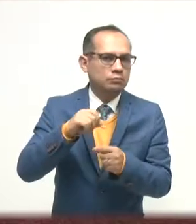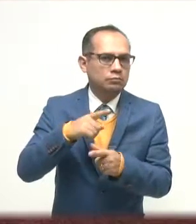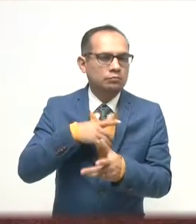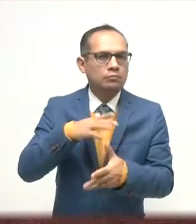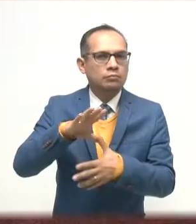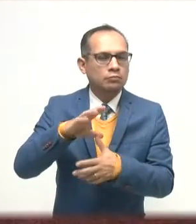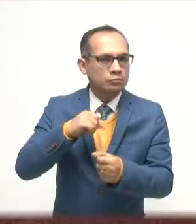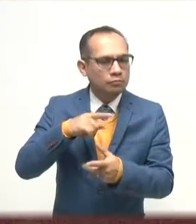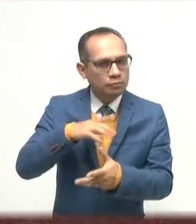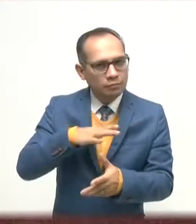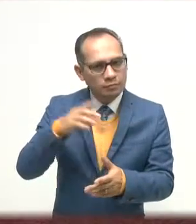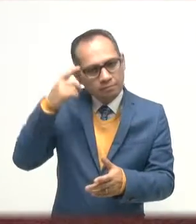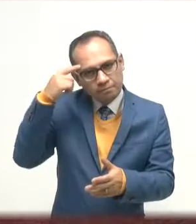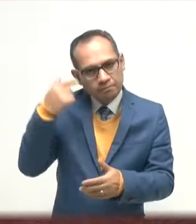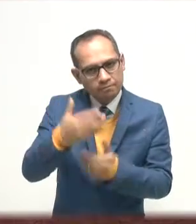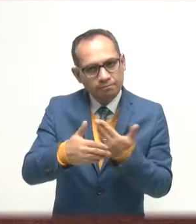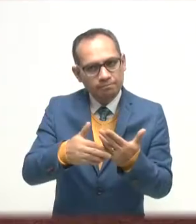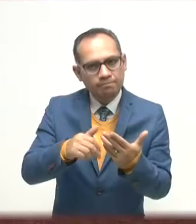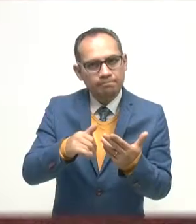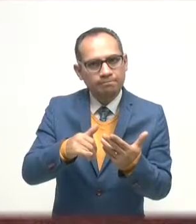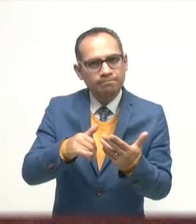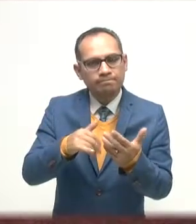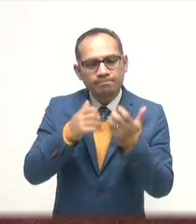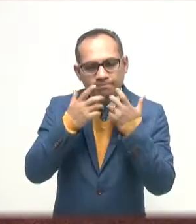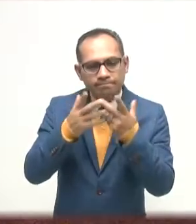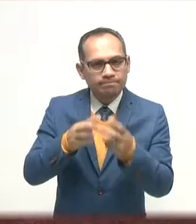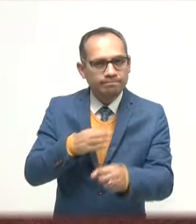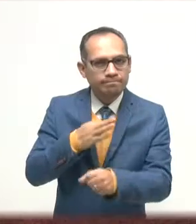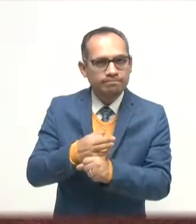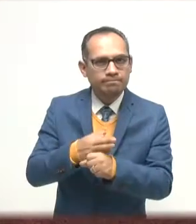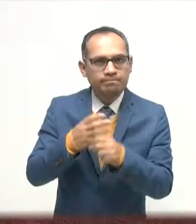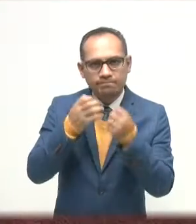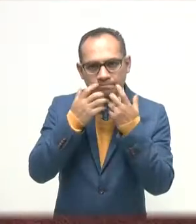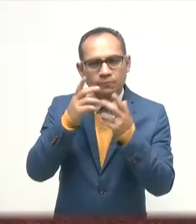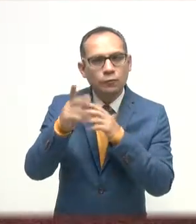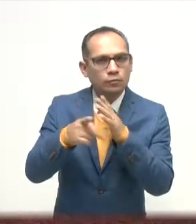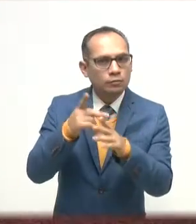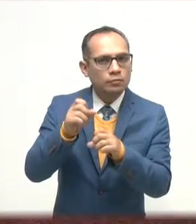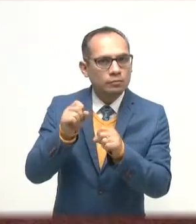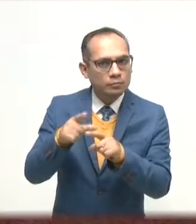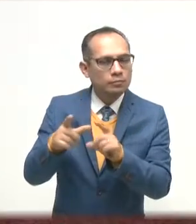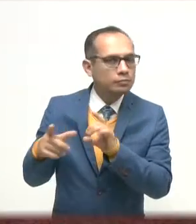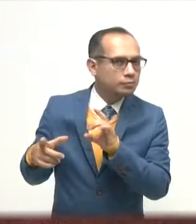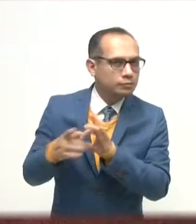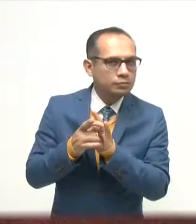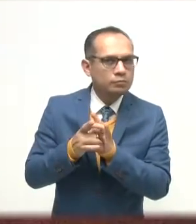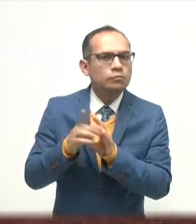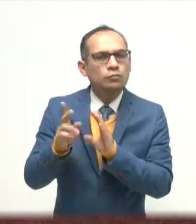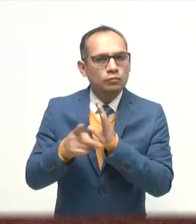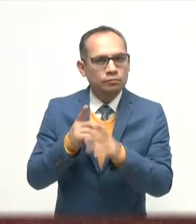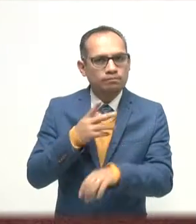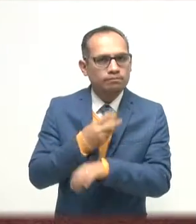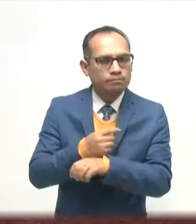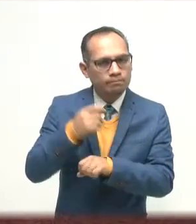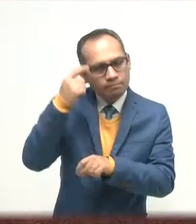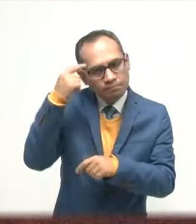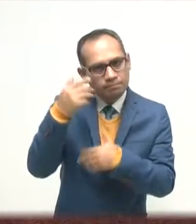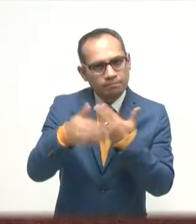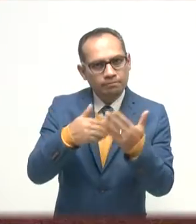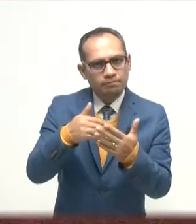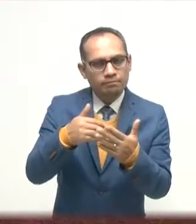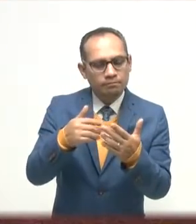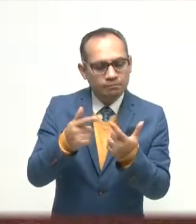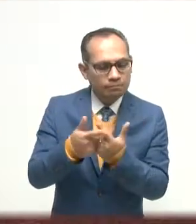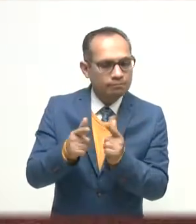hoy efectivamente es un momento oportuno para recomponer porque estos gobiernos neoliberales del pri y del